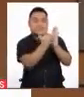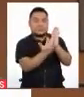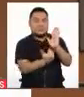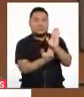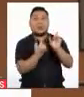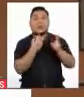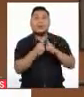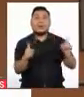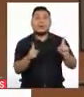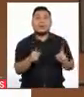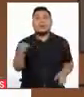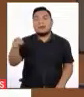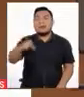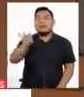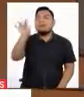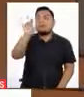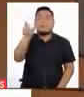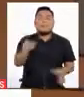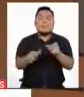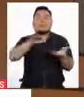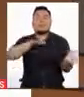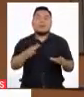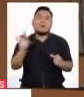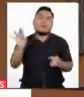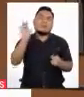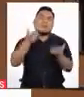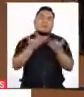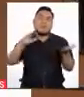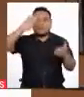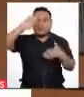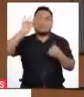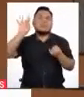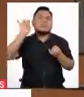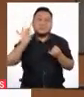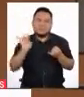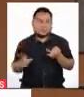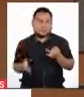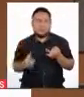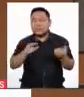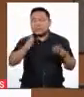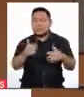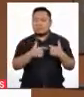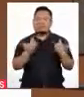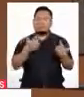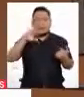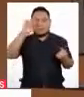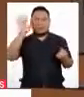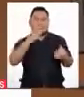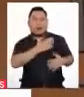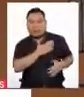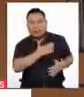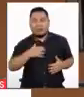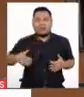al día muere mucha gente más por diferente tipo de enfermedades, por diferente tipo de circunstancias. Entonces,